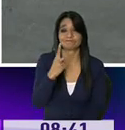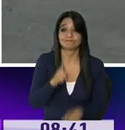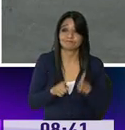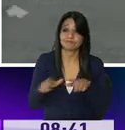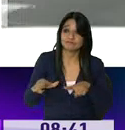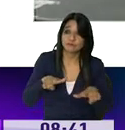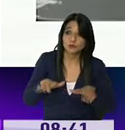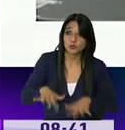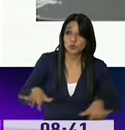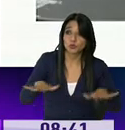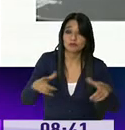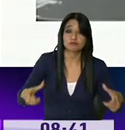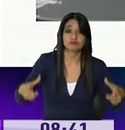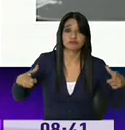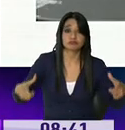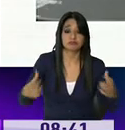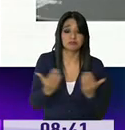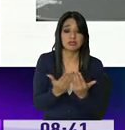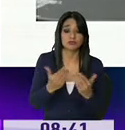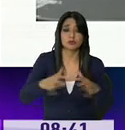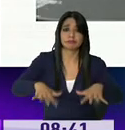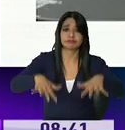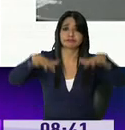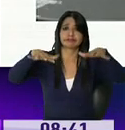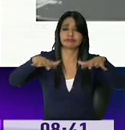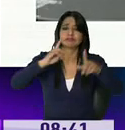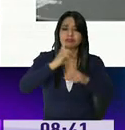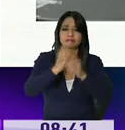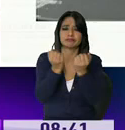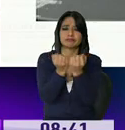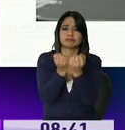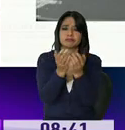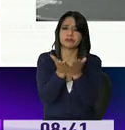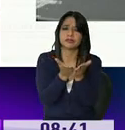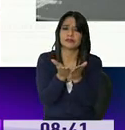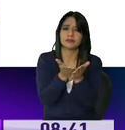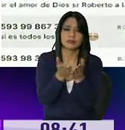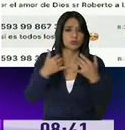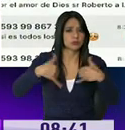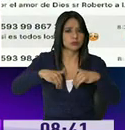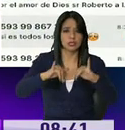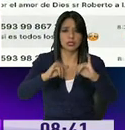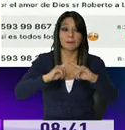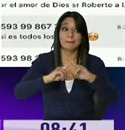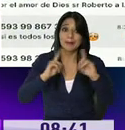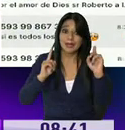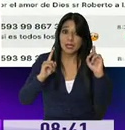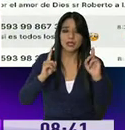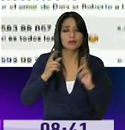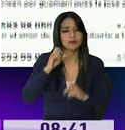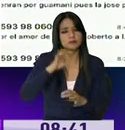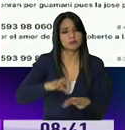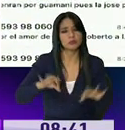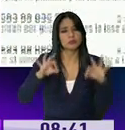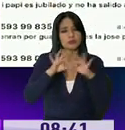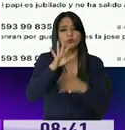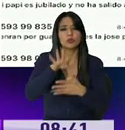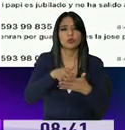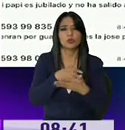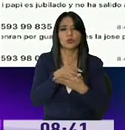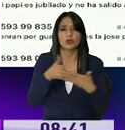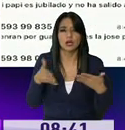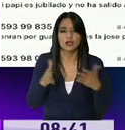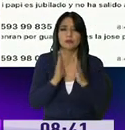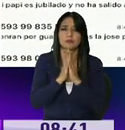que los contenedores están a reventar. Sí, tienen que, el servicio no ha parado, se tiene que recolectar, pero recuerden que también nos han pedido que no